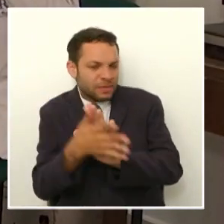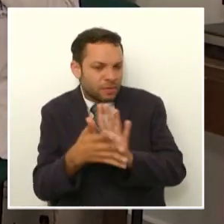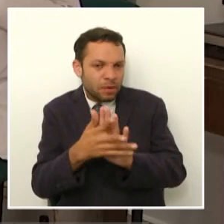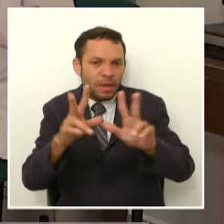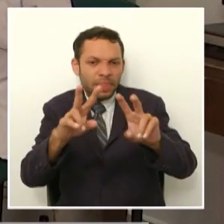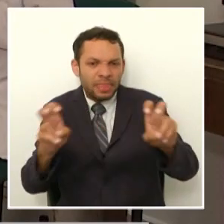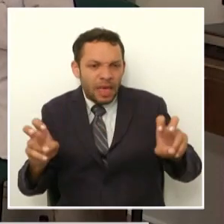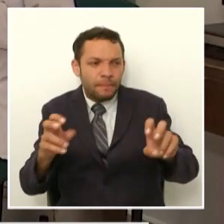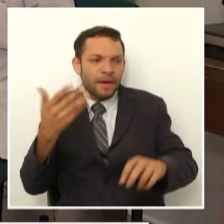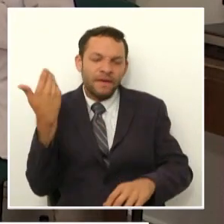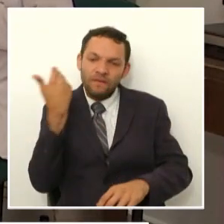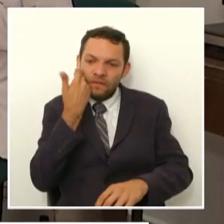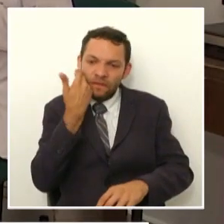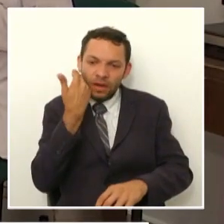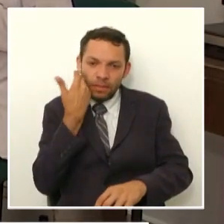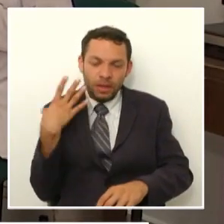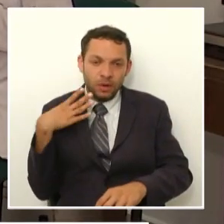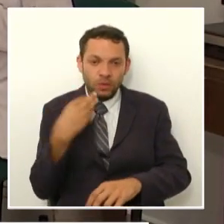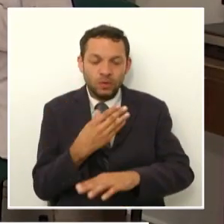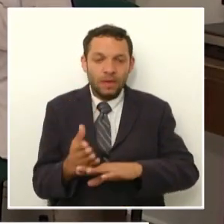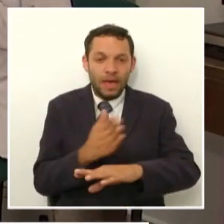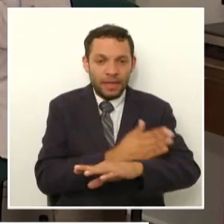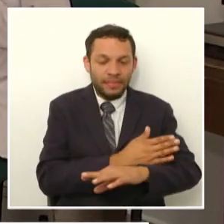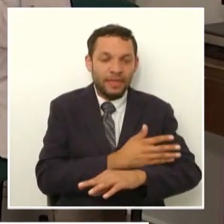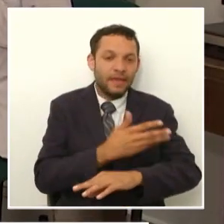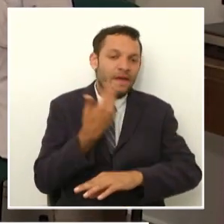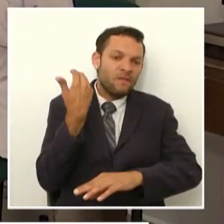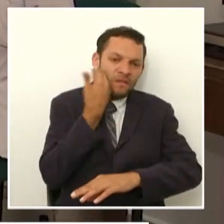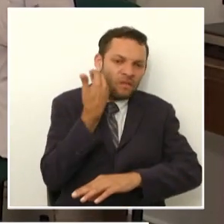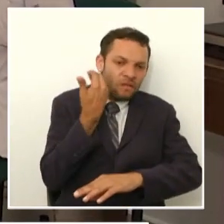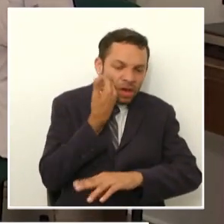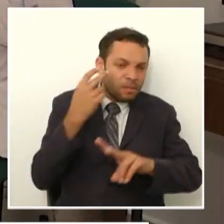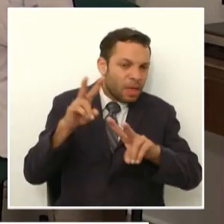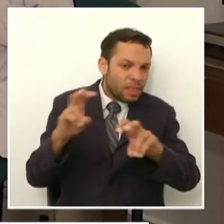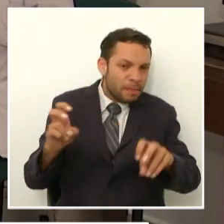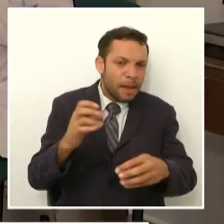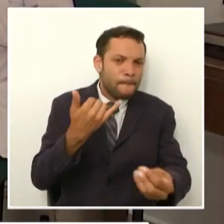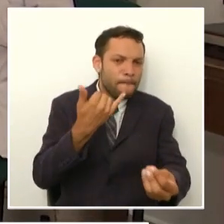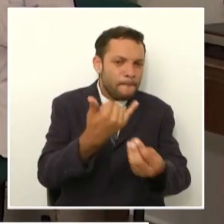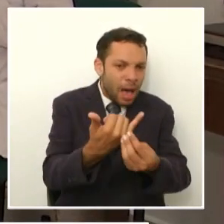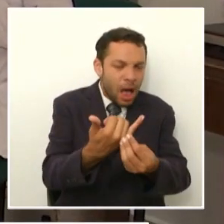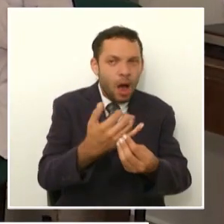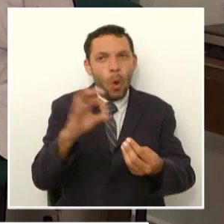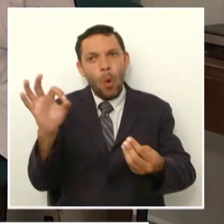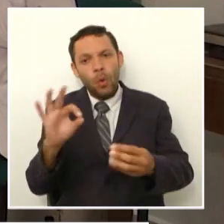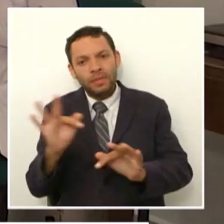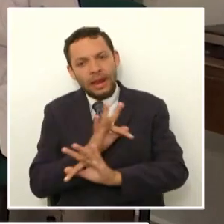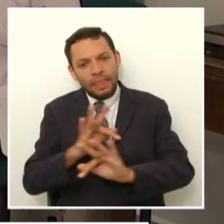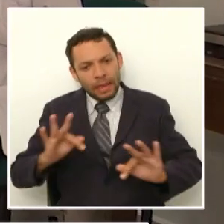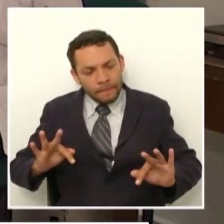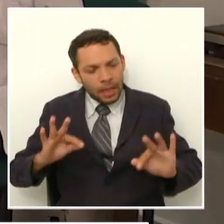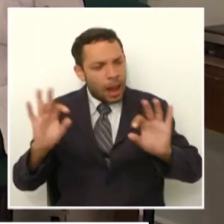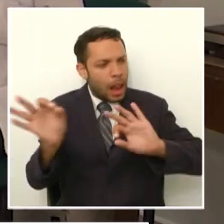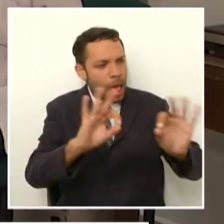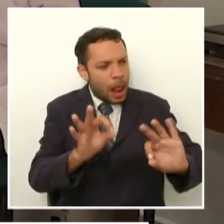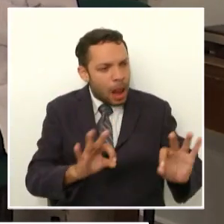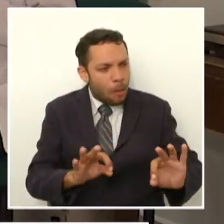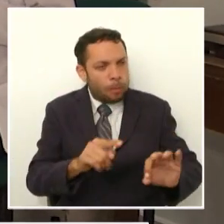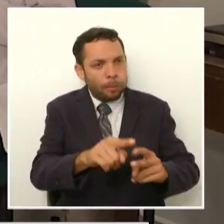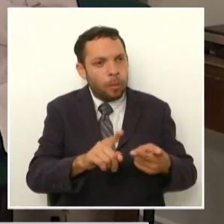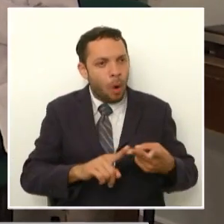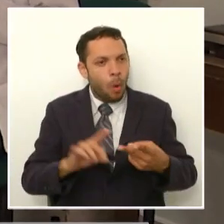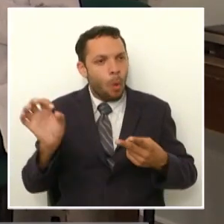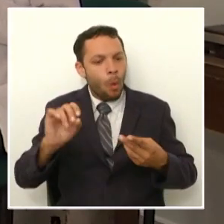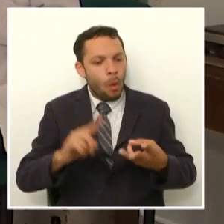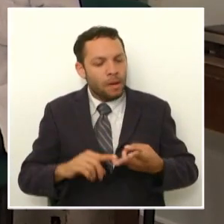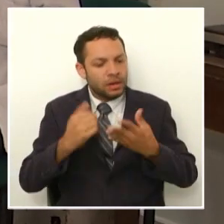Pero sabe que para poder hablar de una enfermedad, para poder hablar de un tratamiento, de un método diagnóstico, de una